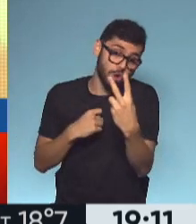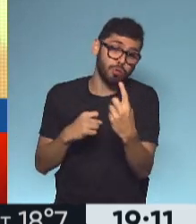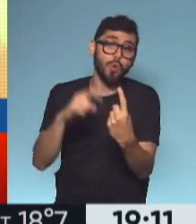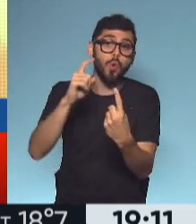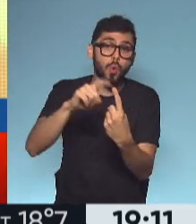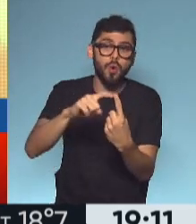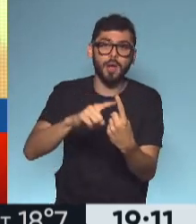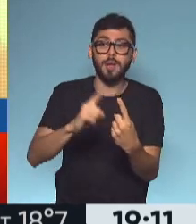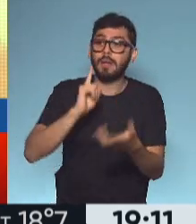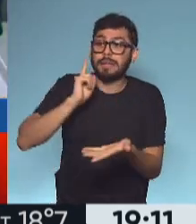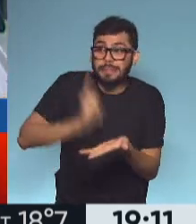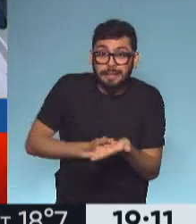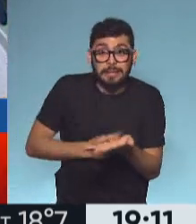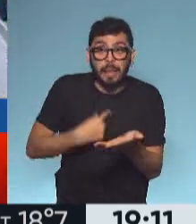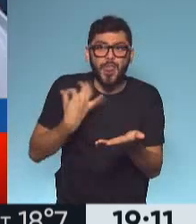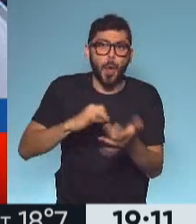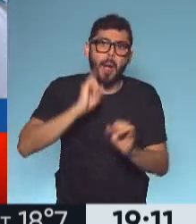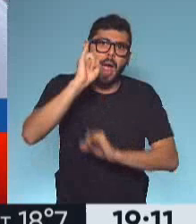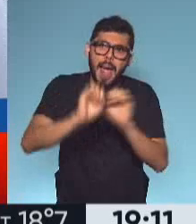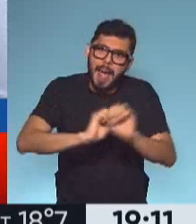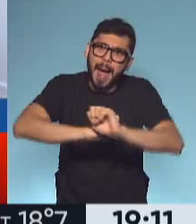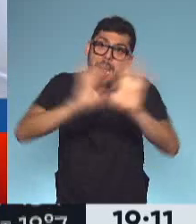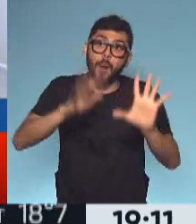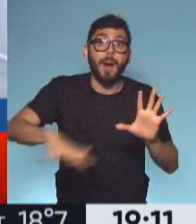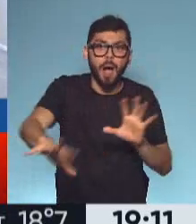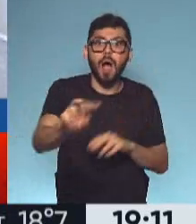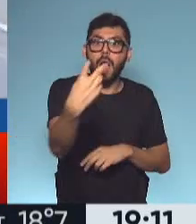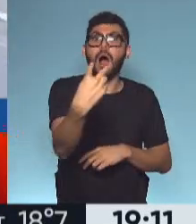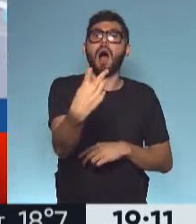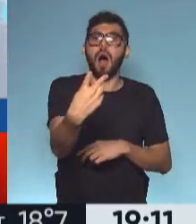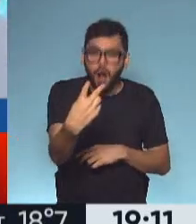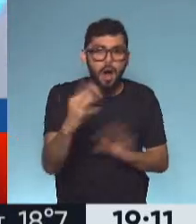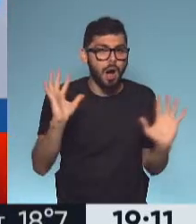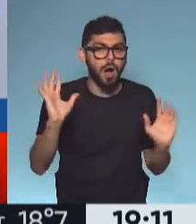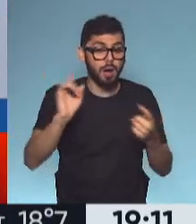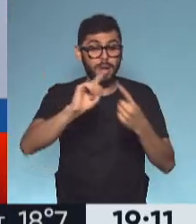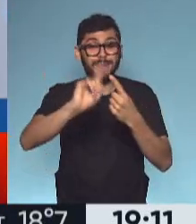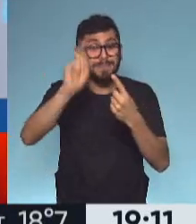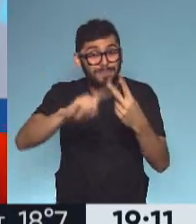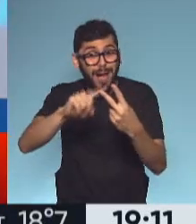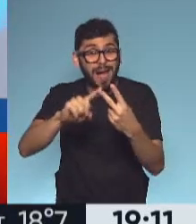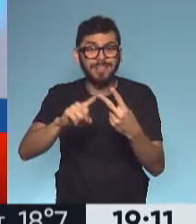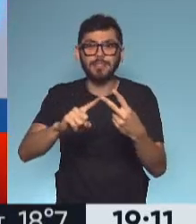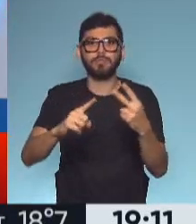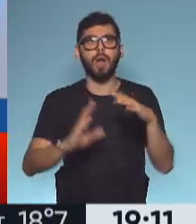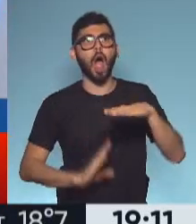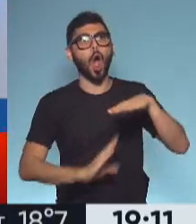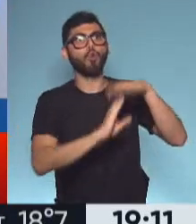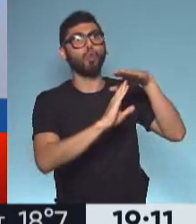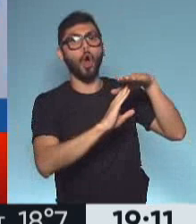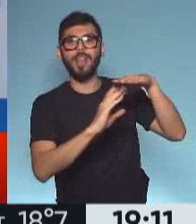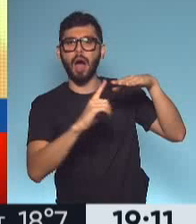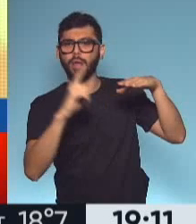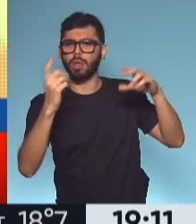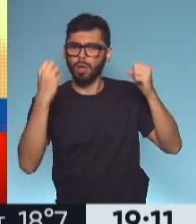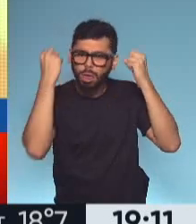medidas, que se expliquen las medidas para que impacte mejor en la sociedad. Y la segunda es que no se menoscabe la autoridad. Así es. De